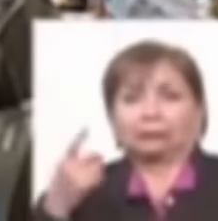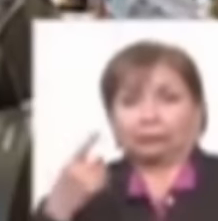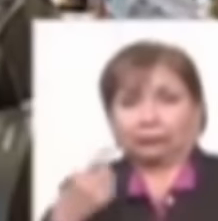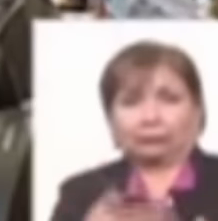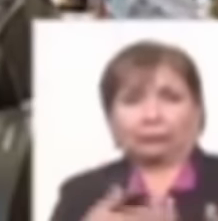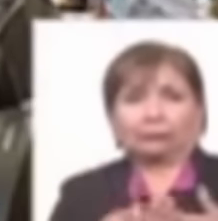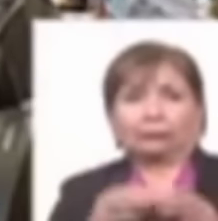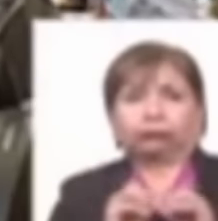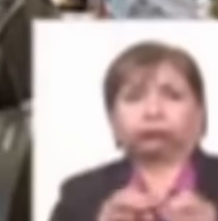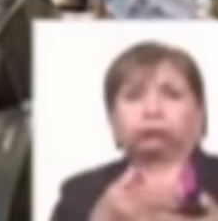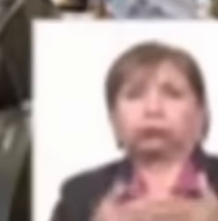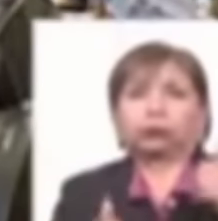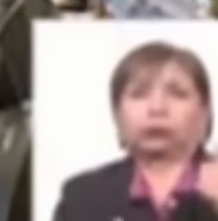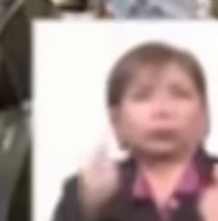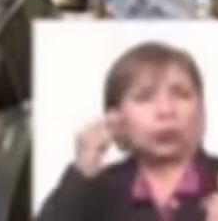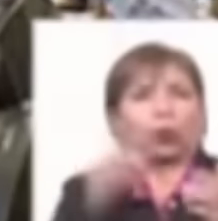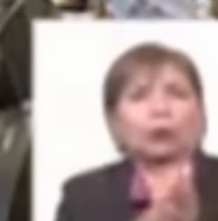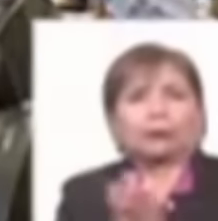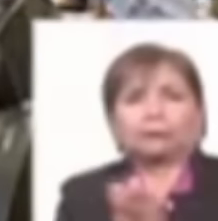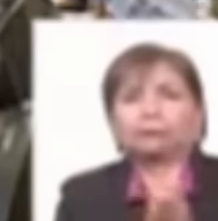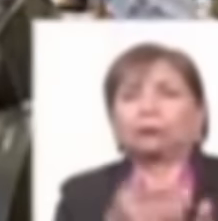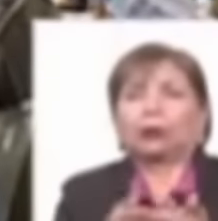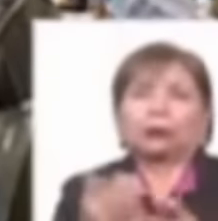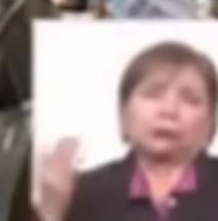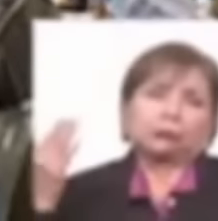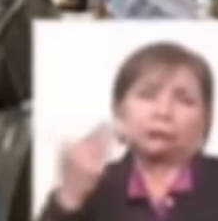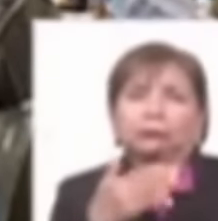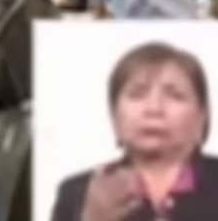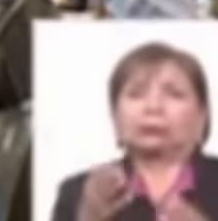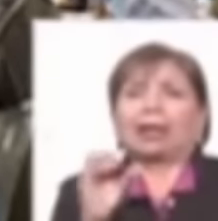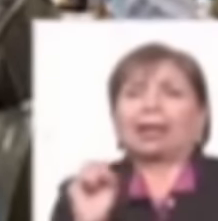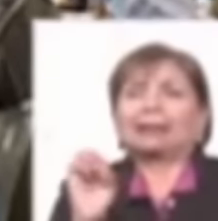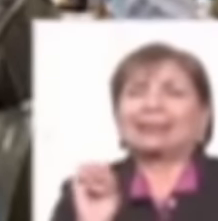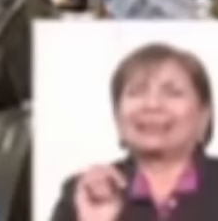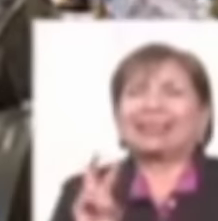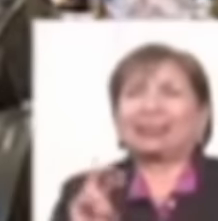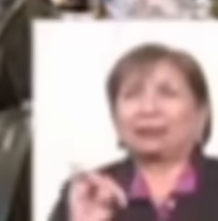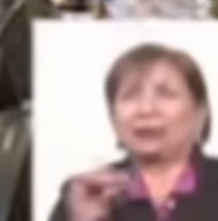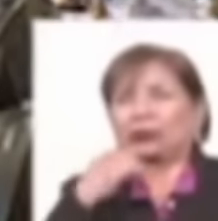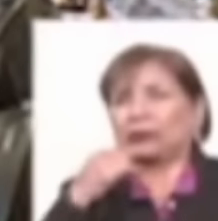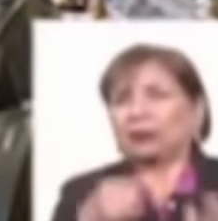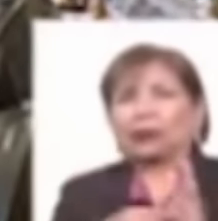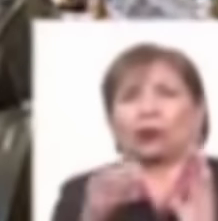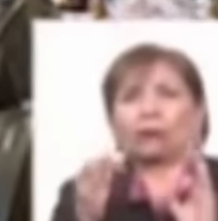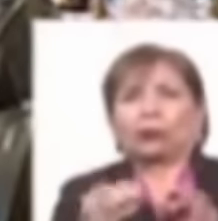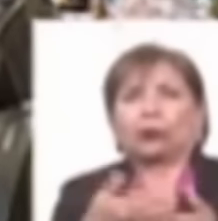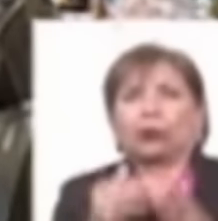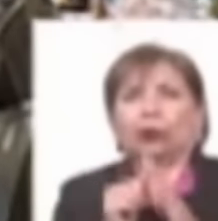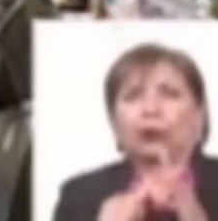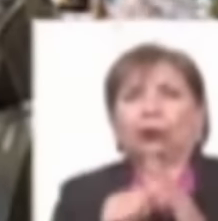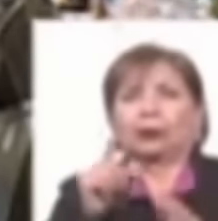se nota claramente cuál era la intención al ir a servir cuando señalan, de conformidad con el